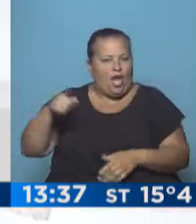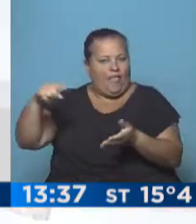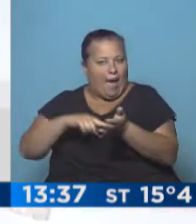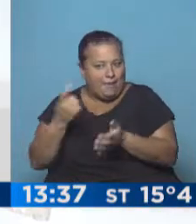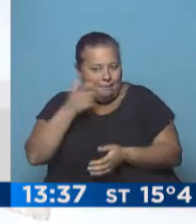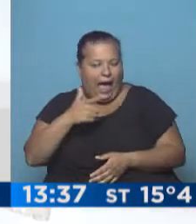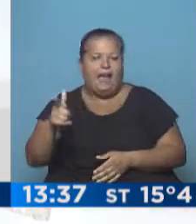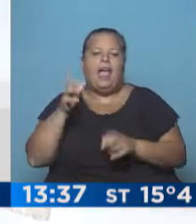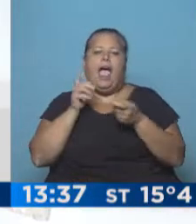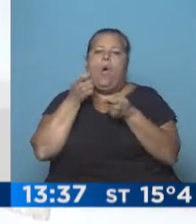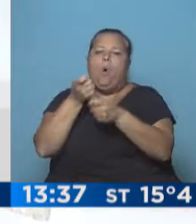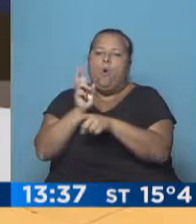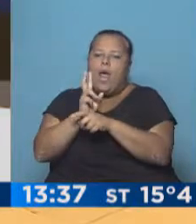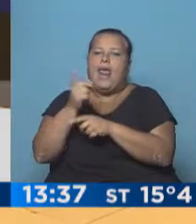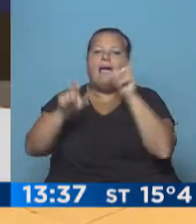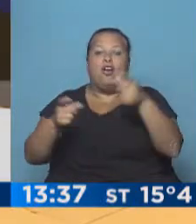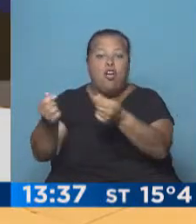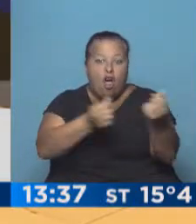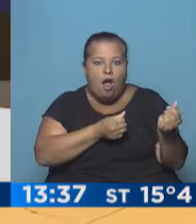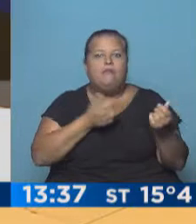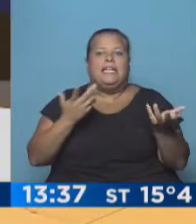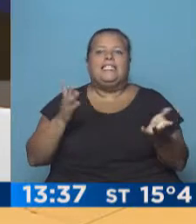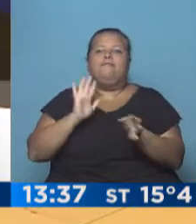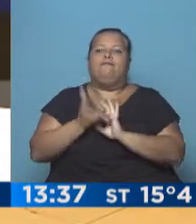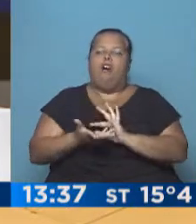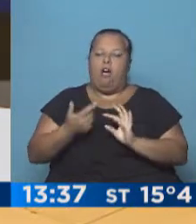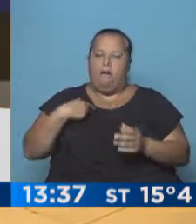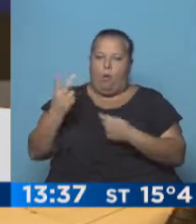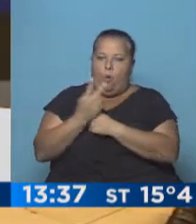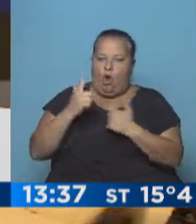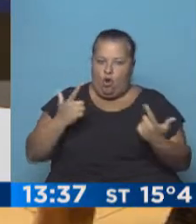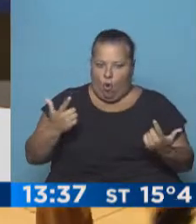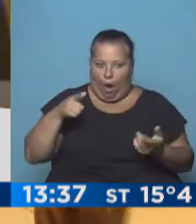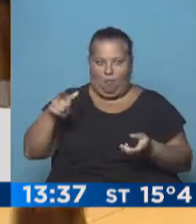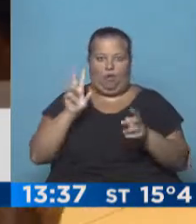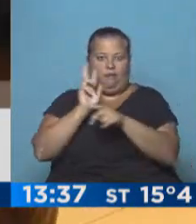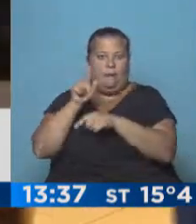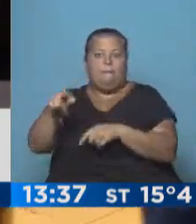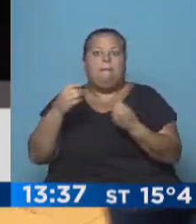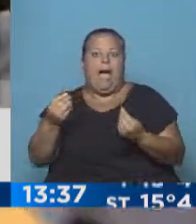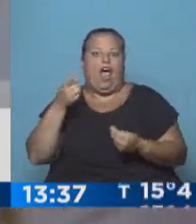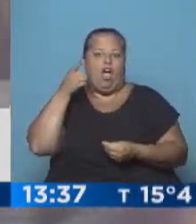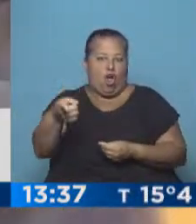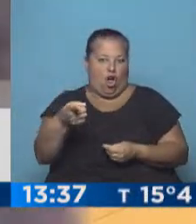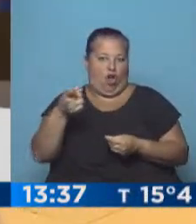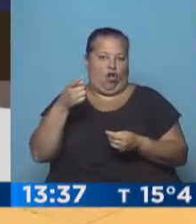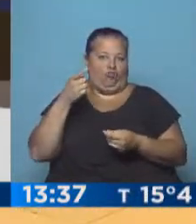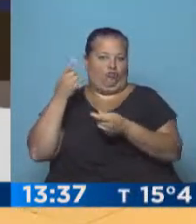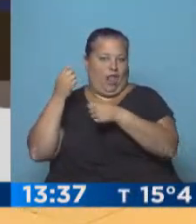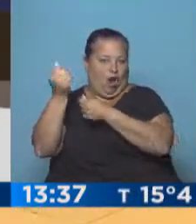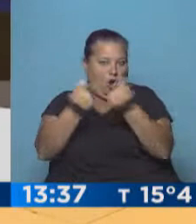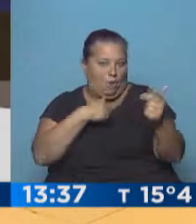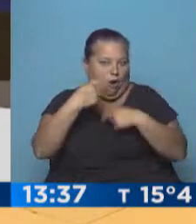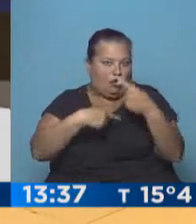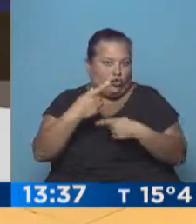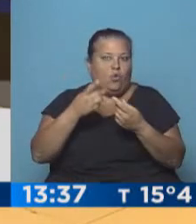Buenos Aires con un amparo y el consumidor ahí así se siente desprotegido por este amparo para que no pueda continuarse adelante,